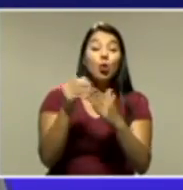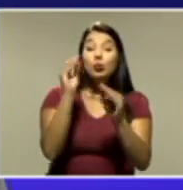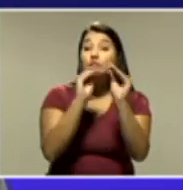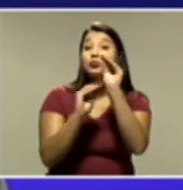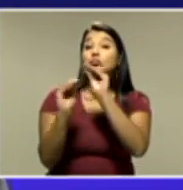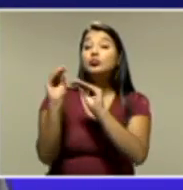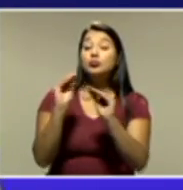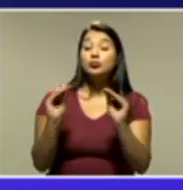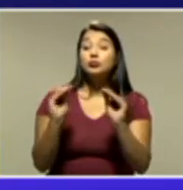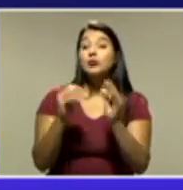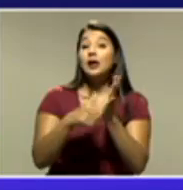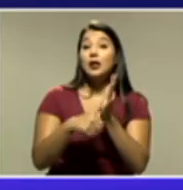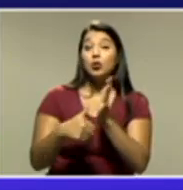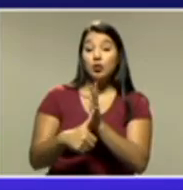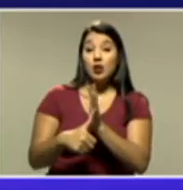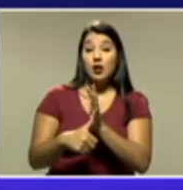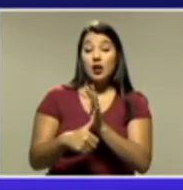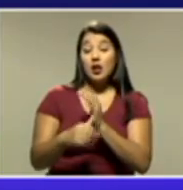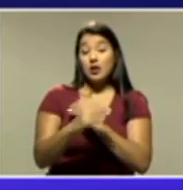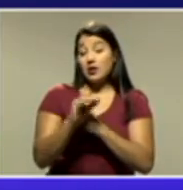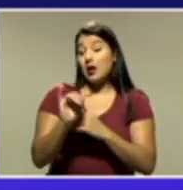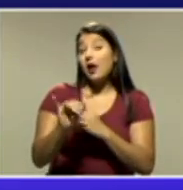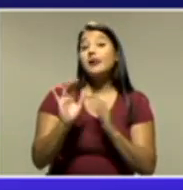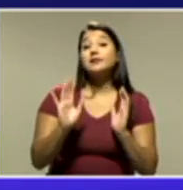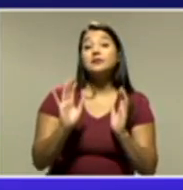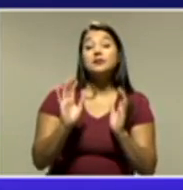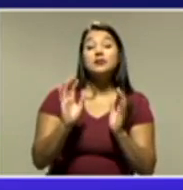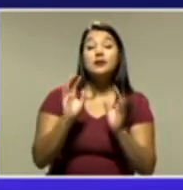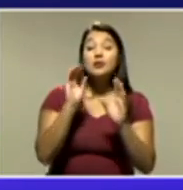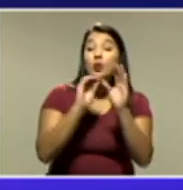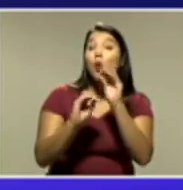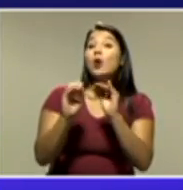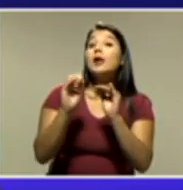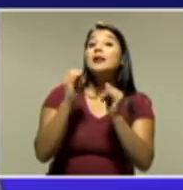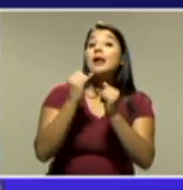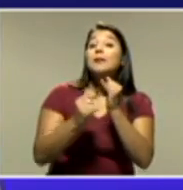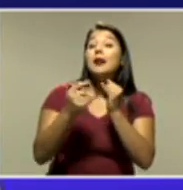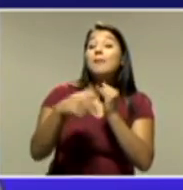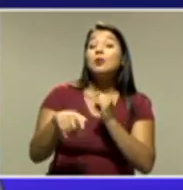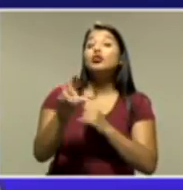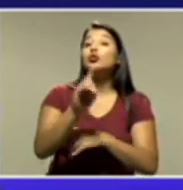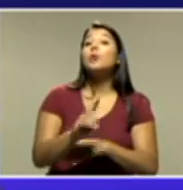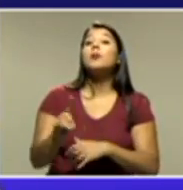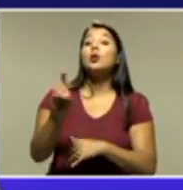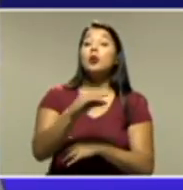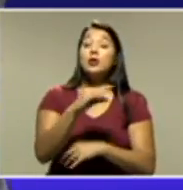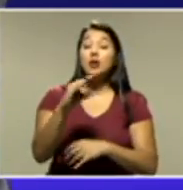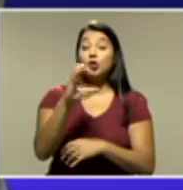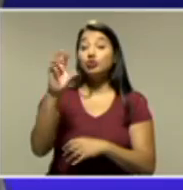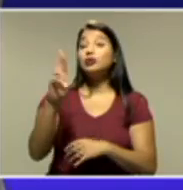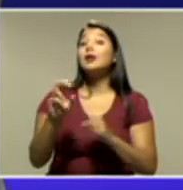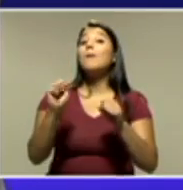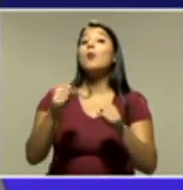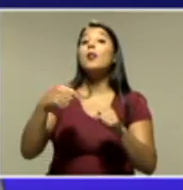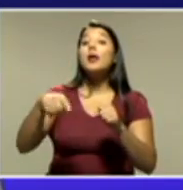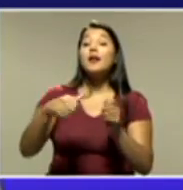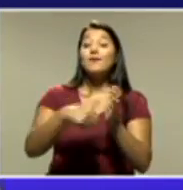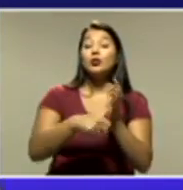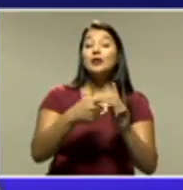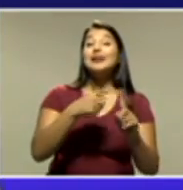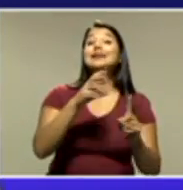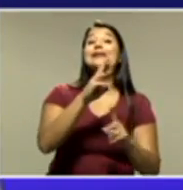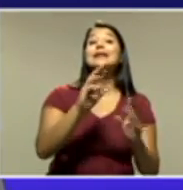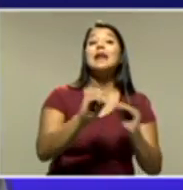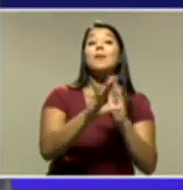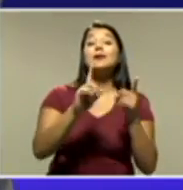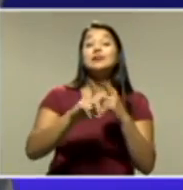electoral. Logística pues, que tiene su punto culminante el próximo domingo y que el costarricense podrá votar de 6 de la mañana a 6 de la